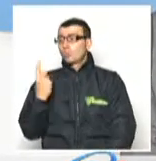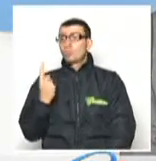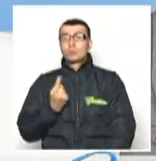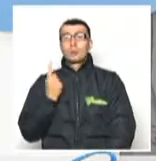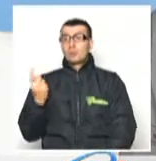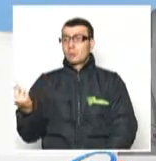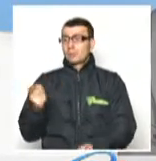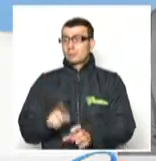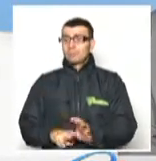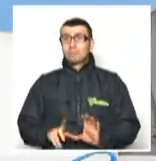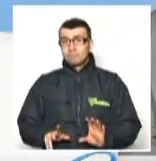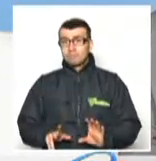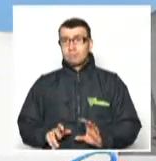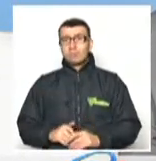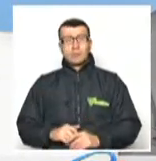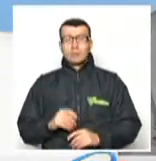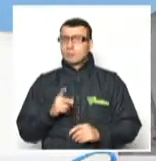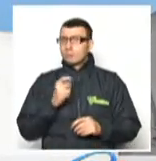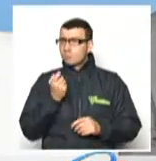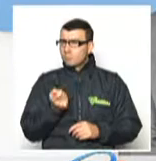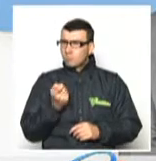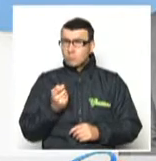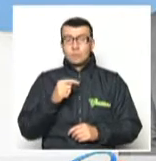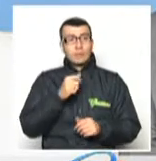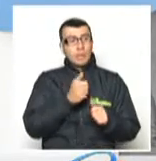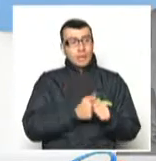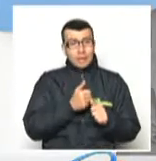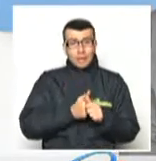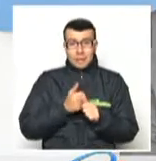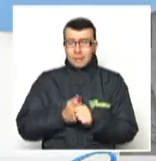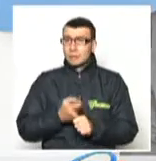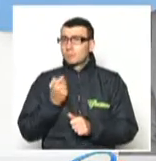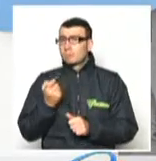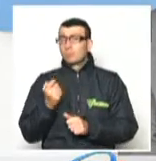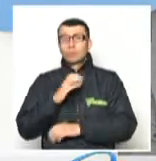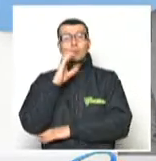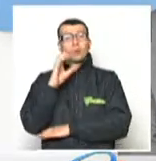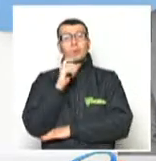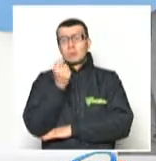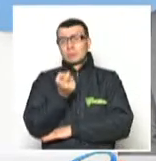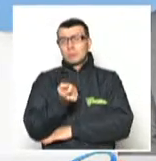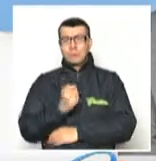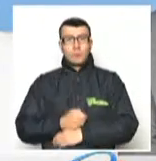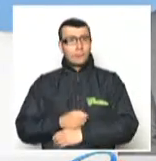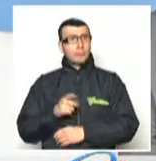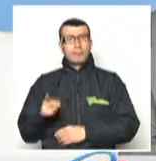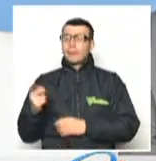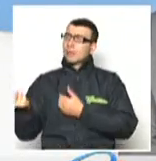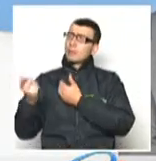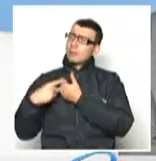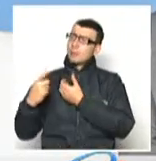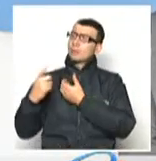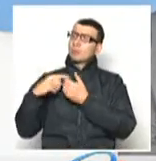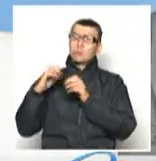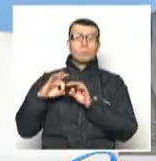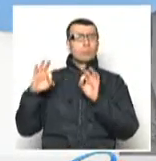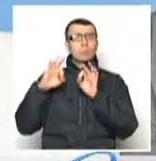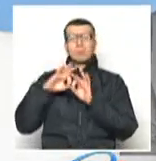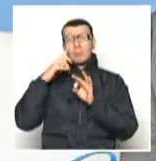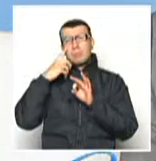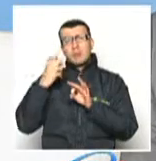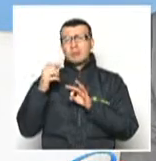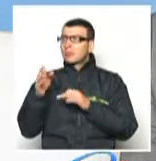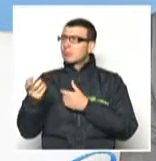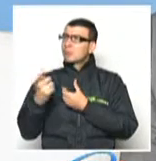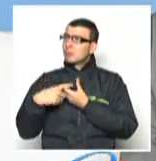pocos los maxilofaciales y cada ciudad tiene en realidad muy pocos cirujanos maxilofaciales, en Colombia muy pocos. ¿Cuáles son las consultas más importantes? O sea, el día a día del